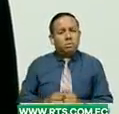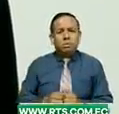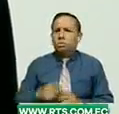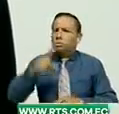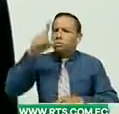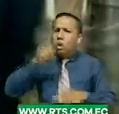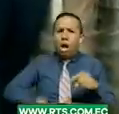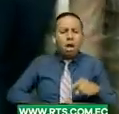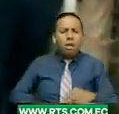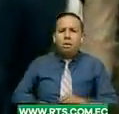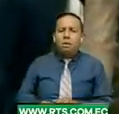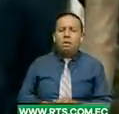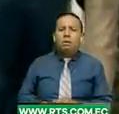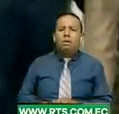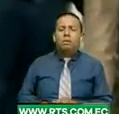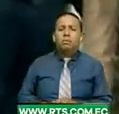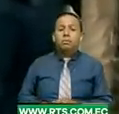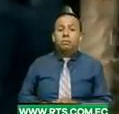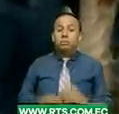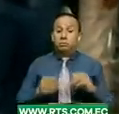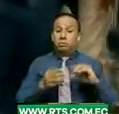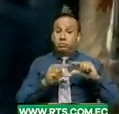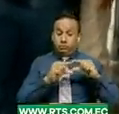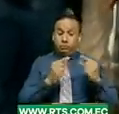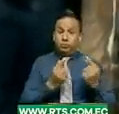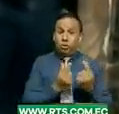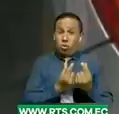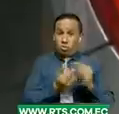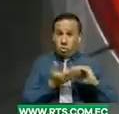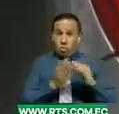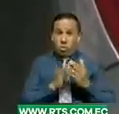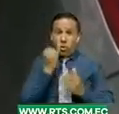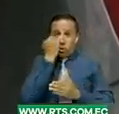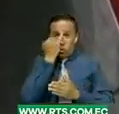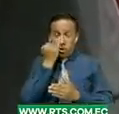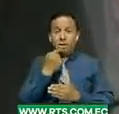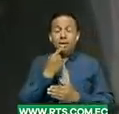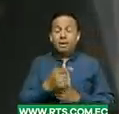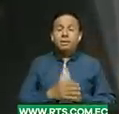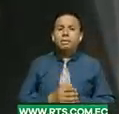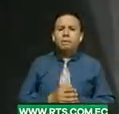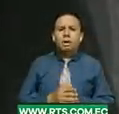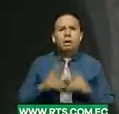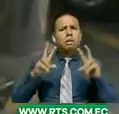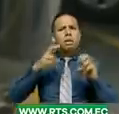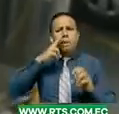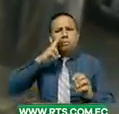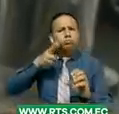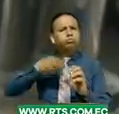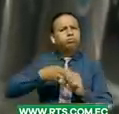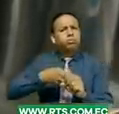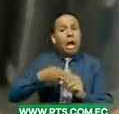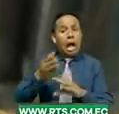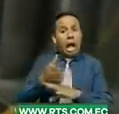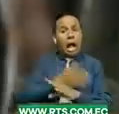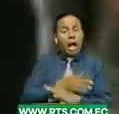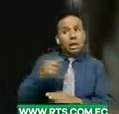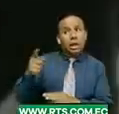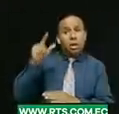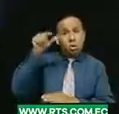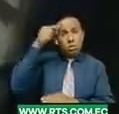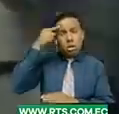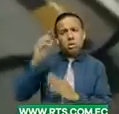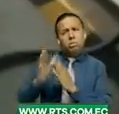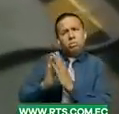cosas en el Ecuador. Ante esto, Pachacuti señala que el congelamiento de los precios de los combustibles que se le solicitó al gobierno de Guillermo